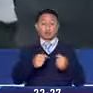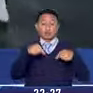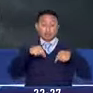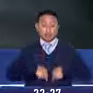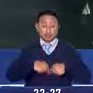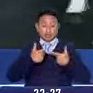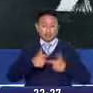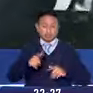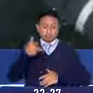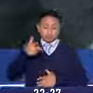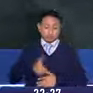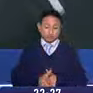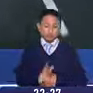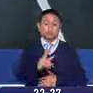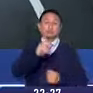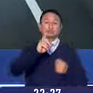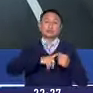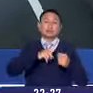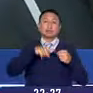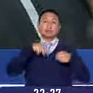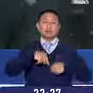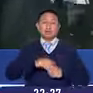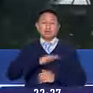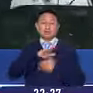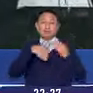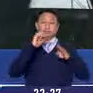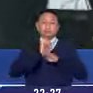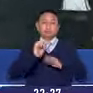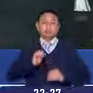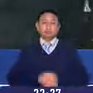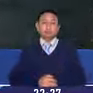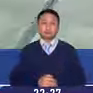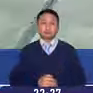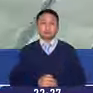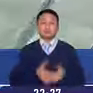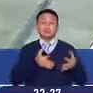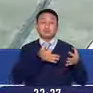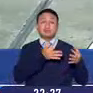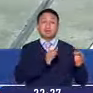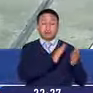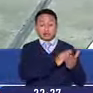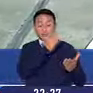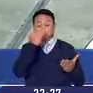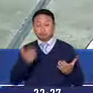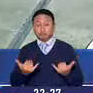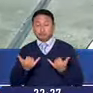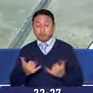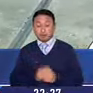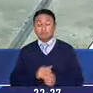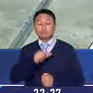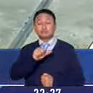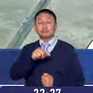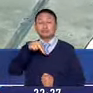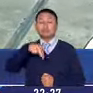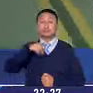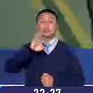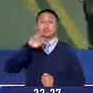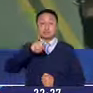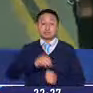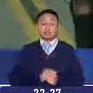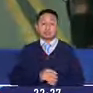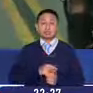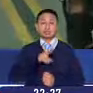automotores circulen dentro de la ciudad y a escala nacional. Desde febrero hasta este mes, la AMT ha realizado más